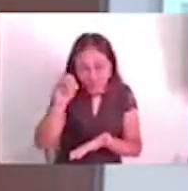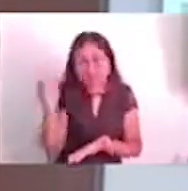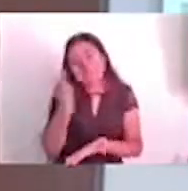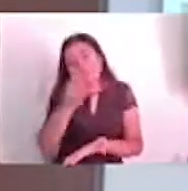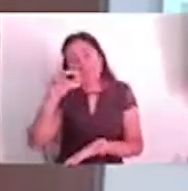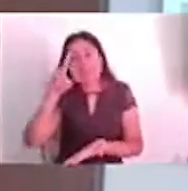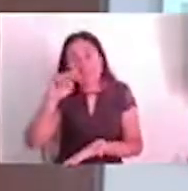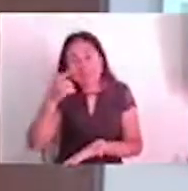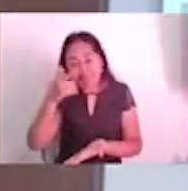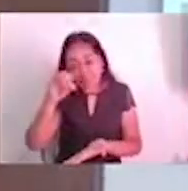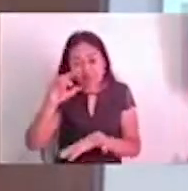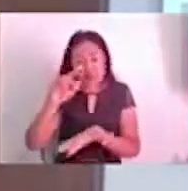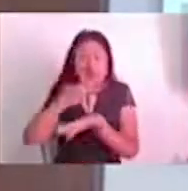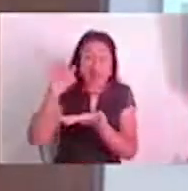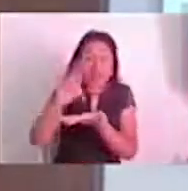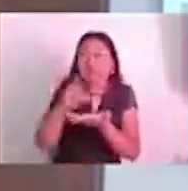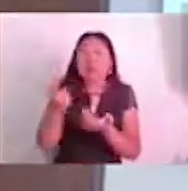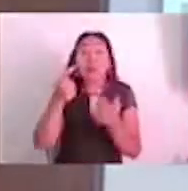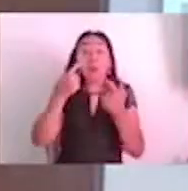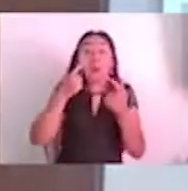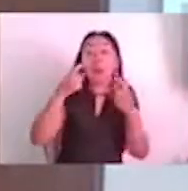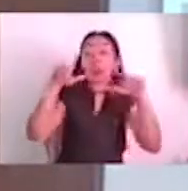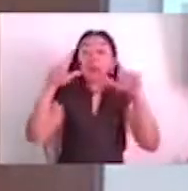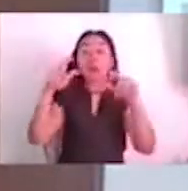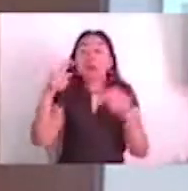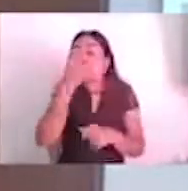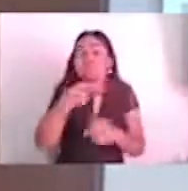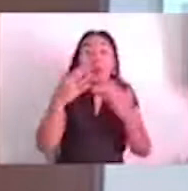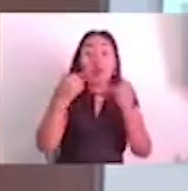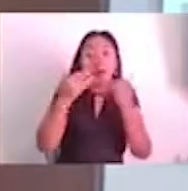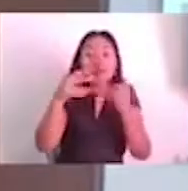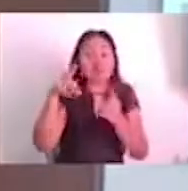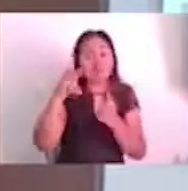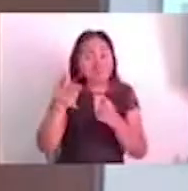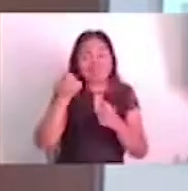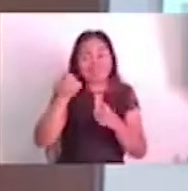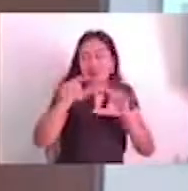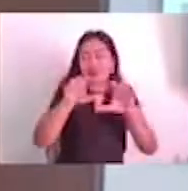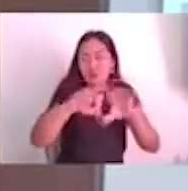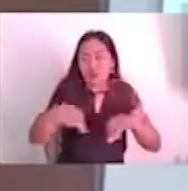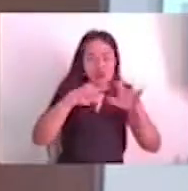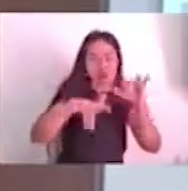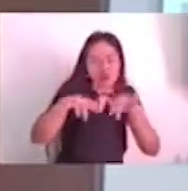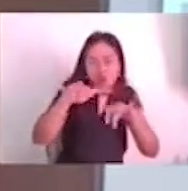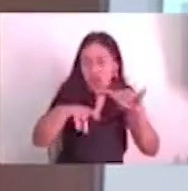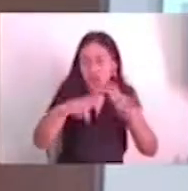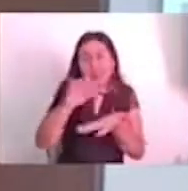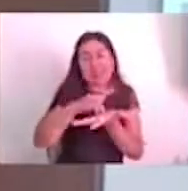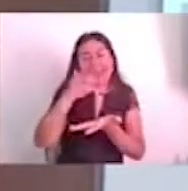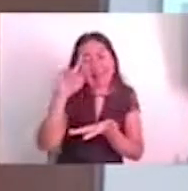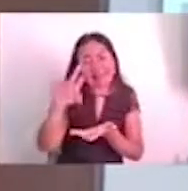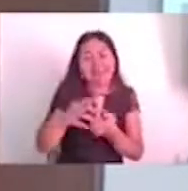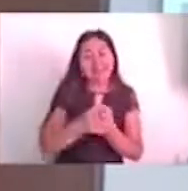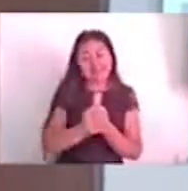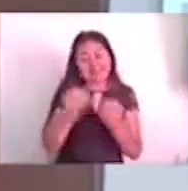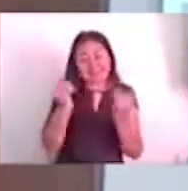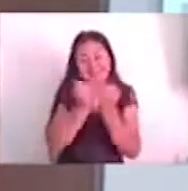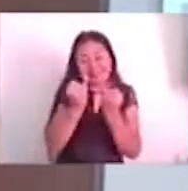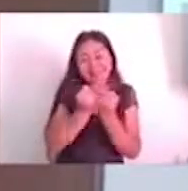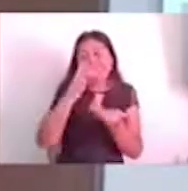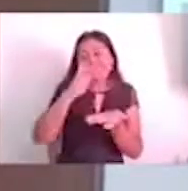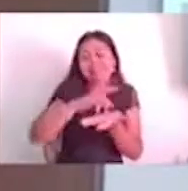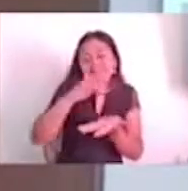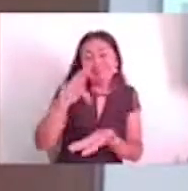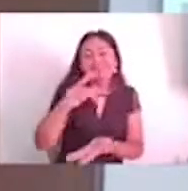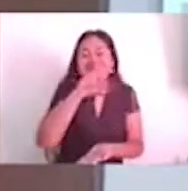cámaras y no vemos sus rostros, pero que gracias a ellos llegamos hasta ustedes. Y muchas gracias a Vani y a